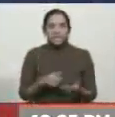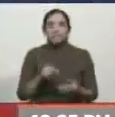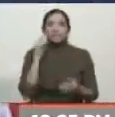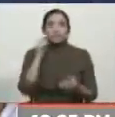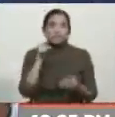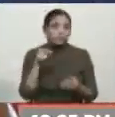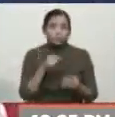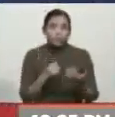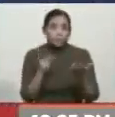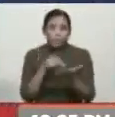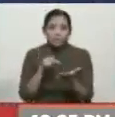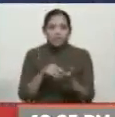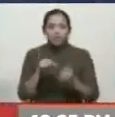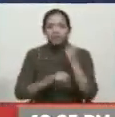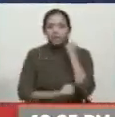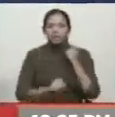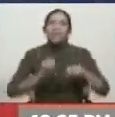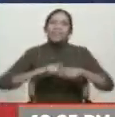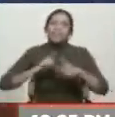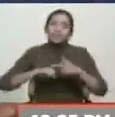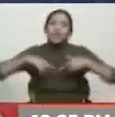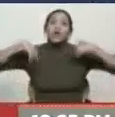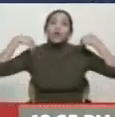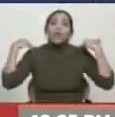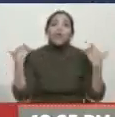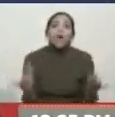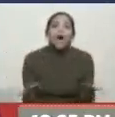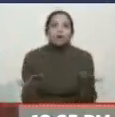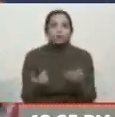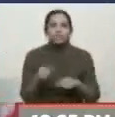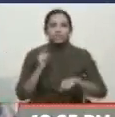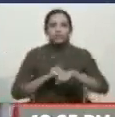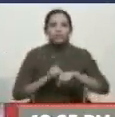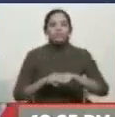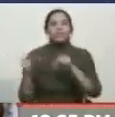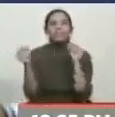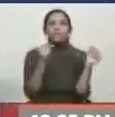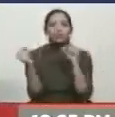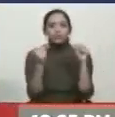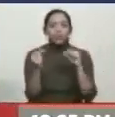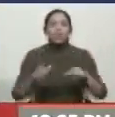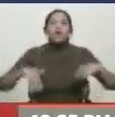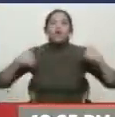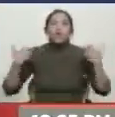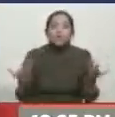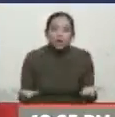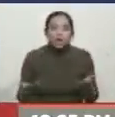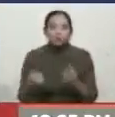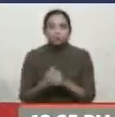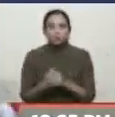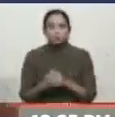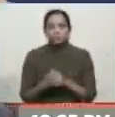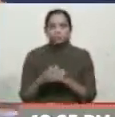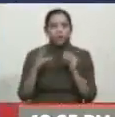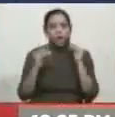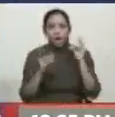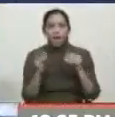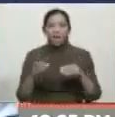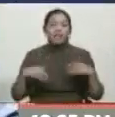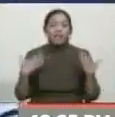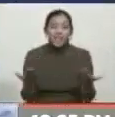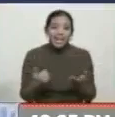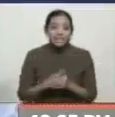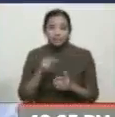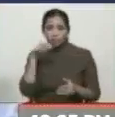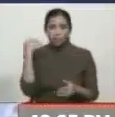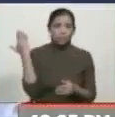también. ¿Cuándo, en qué momento es la discusión? ¿En qué momento es el debate? ¿En qué momento es que los